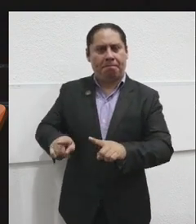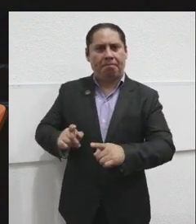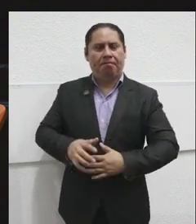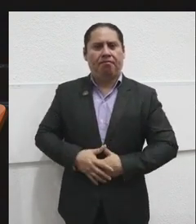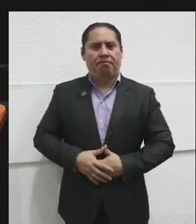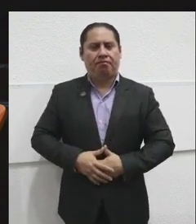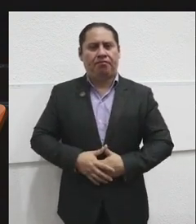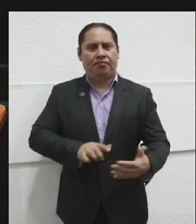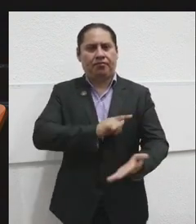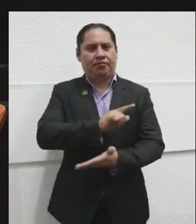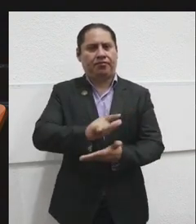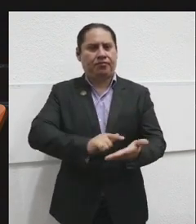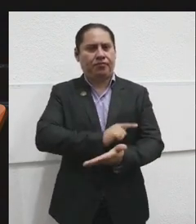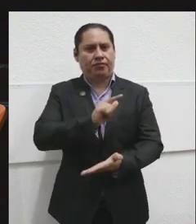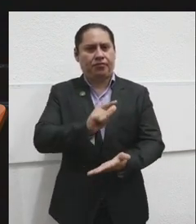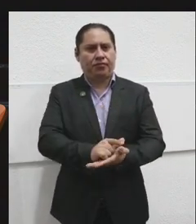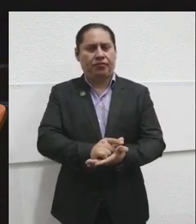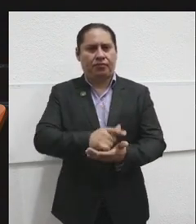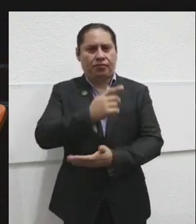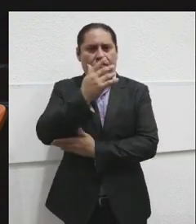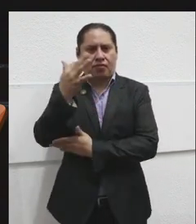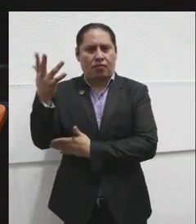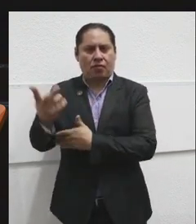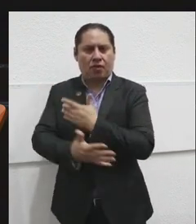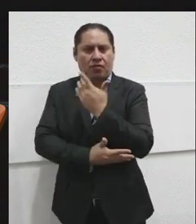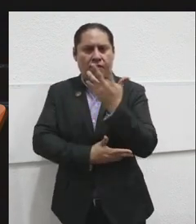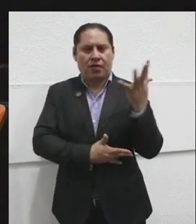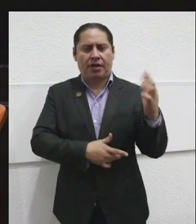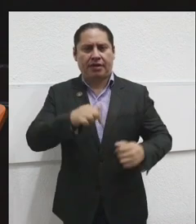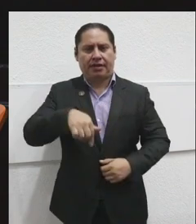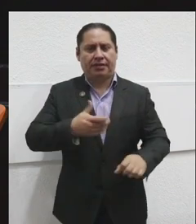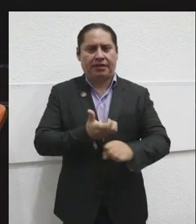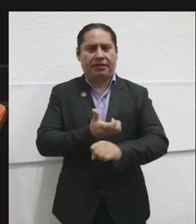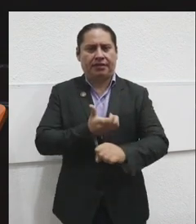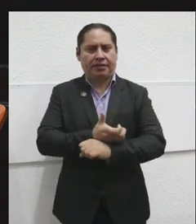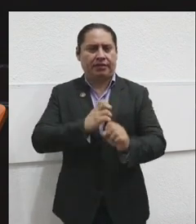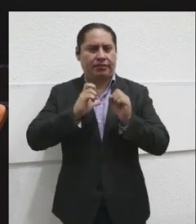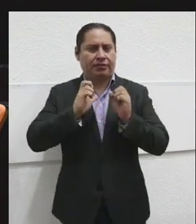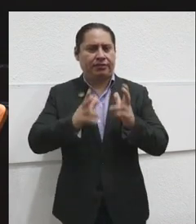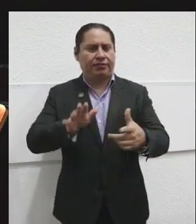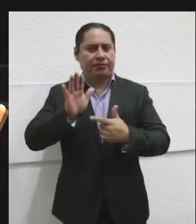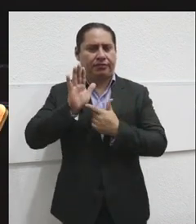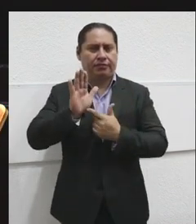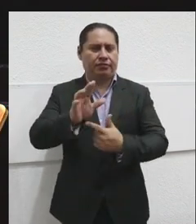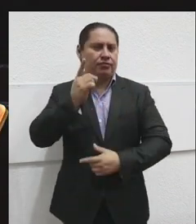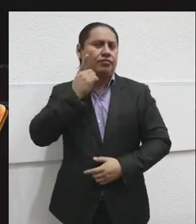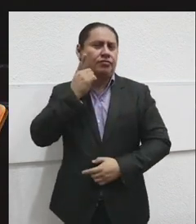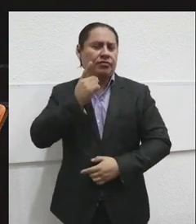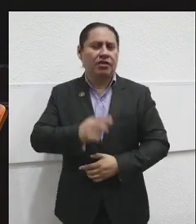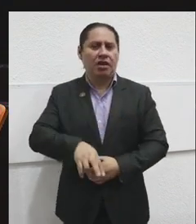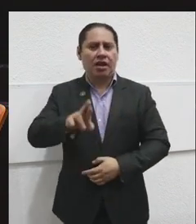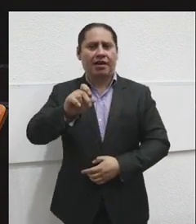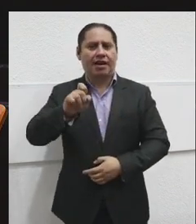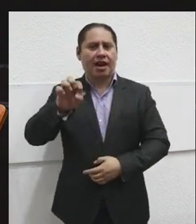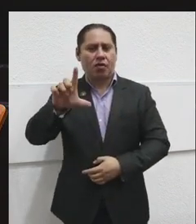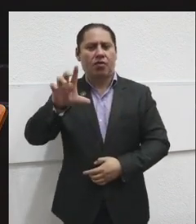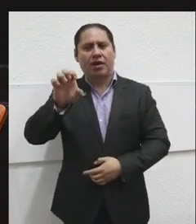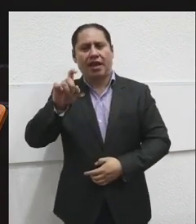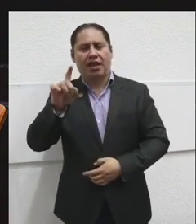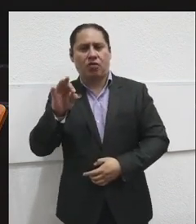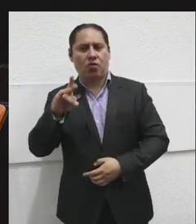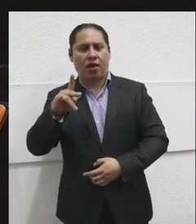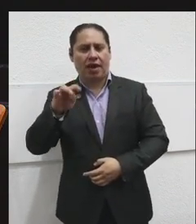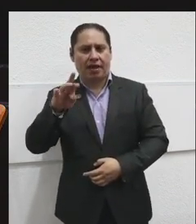disposiciones de la Ley Ambiental para el Estado de Chiapas, presentada por el diputado Raúl Eduardo